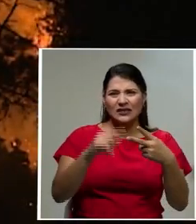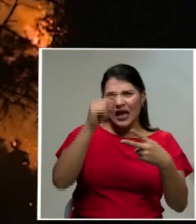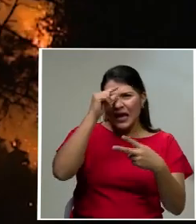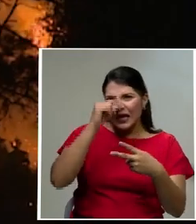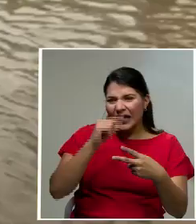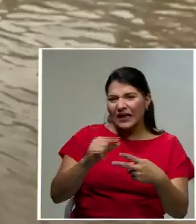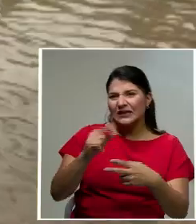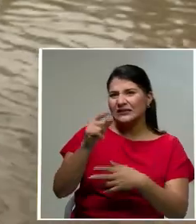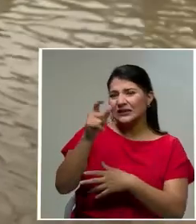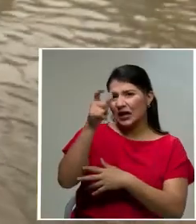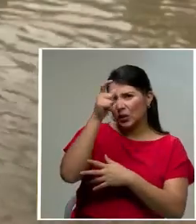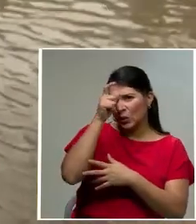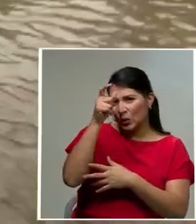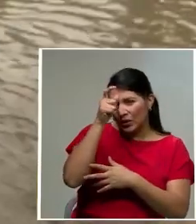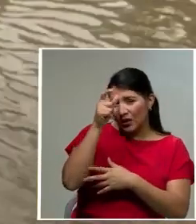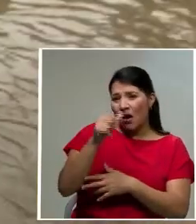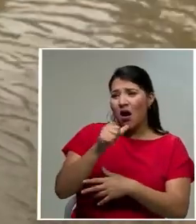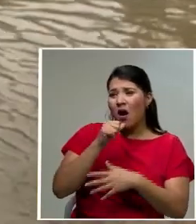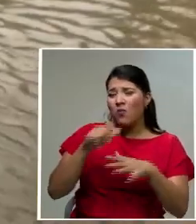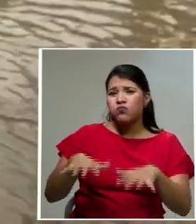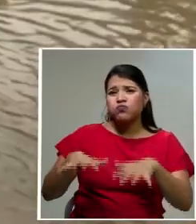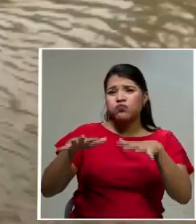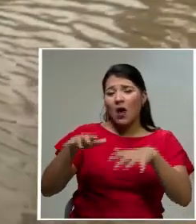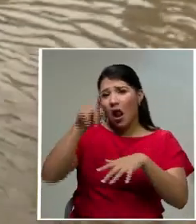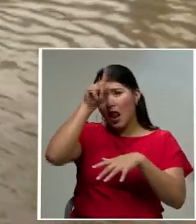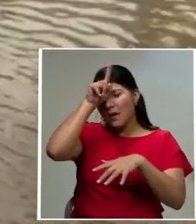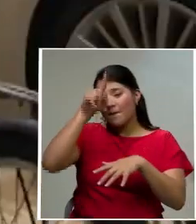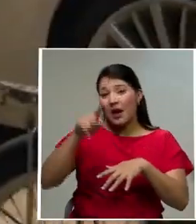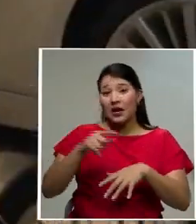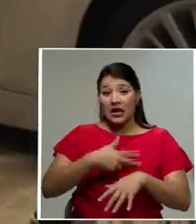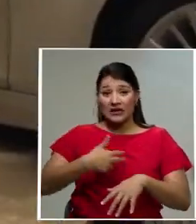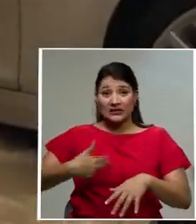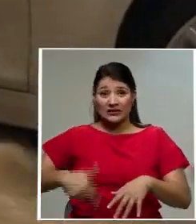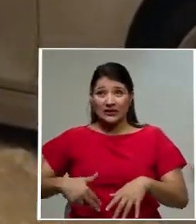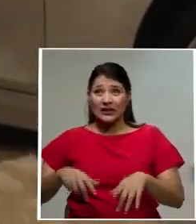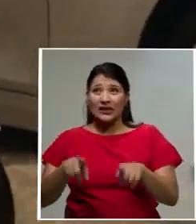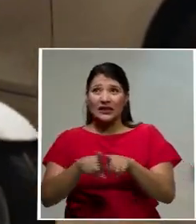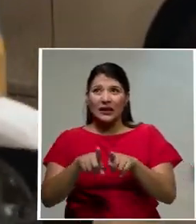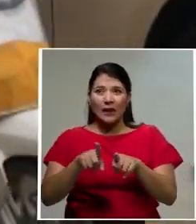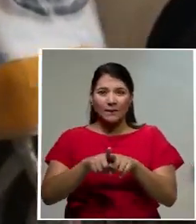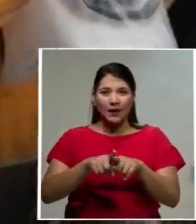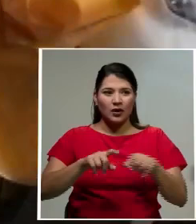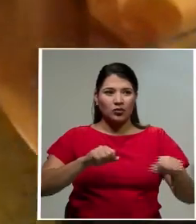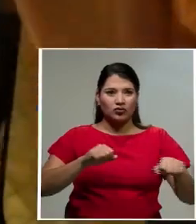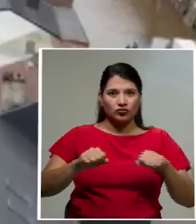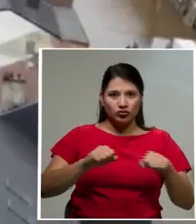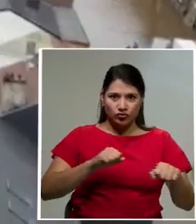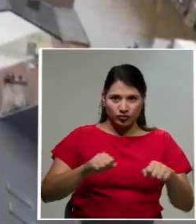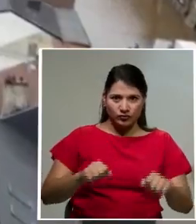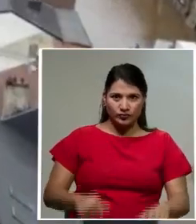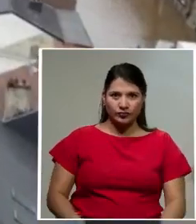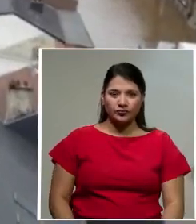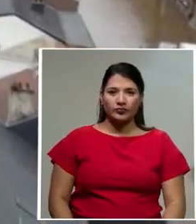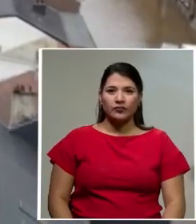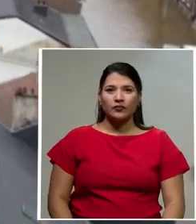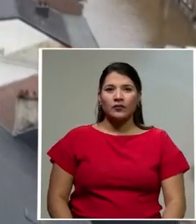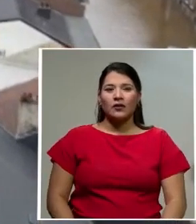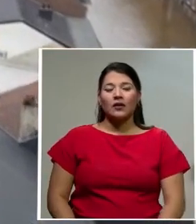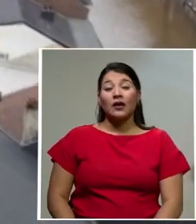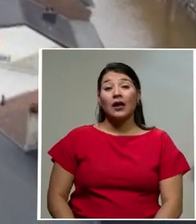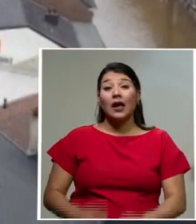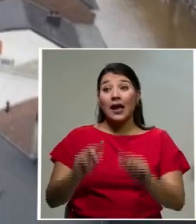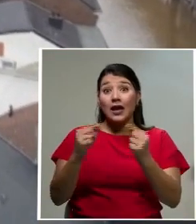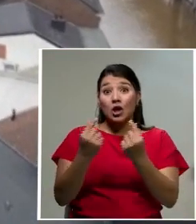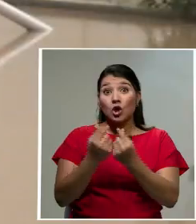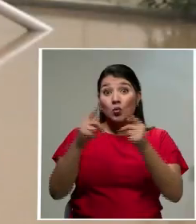Turquía, diluvios que inundan Alemania o China o termómetros que rozan los 50 grados Celsius en Canadá. El grupo de expertos advierte